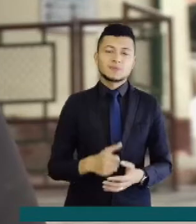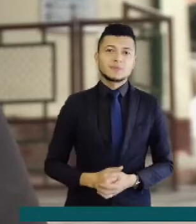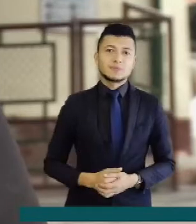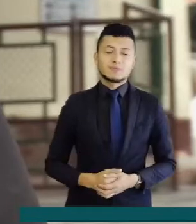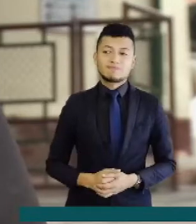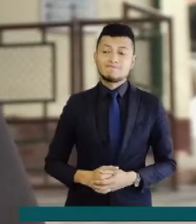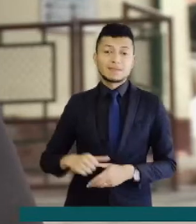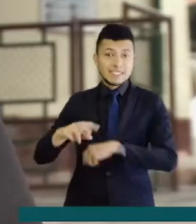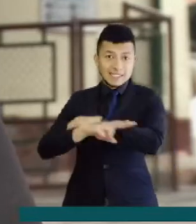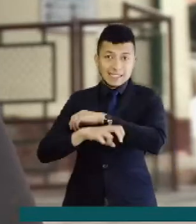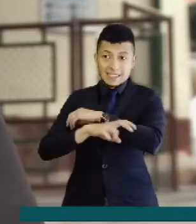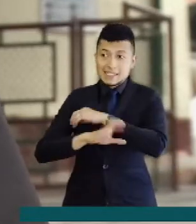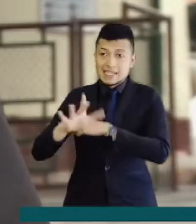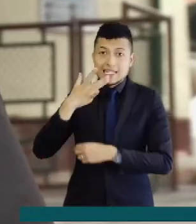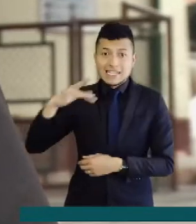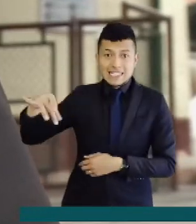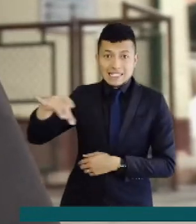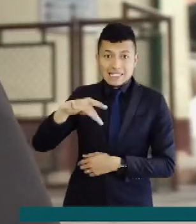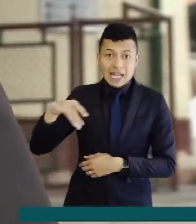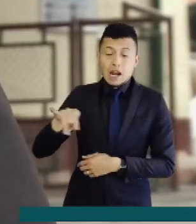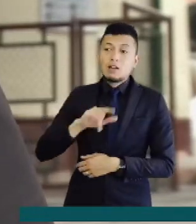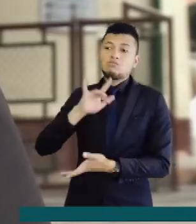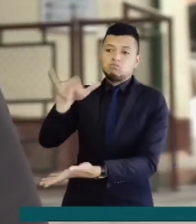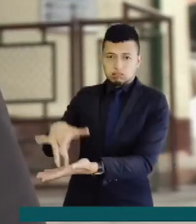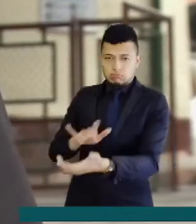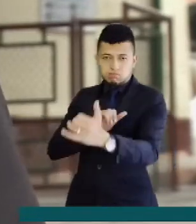de Nemocón también ha sido importante escenario